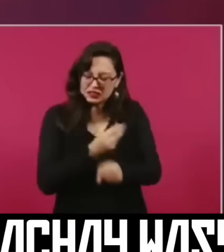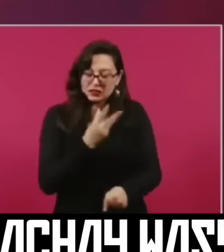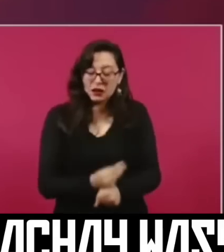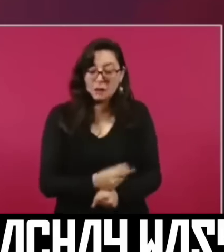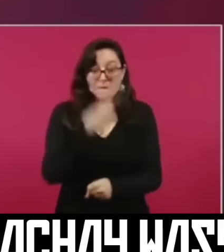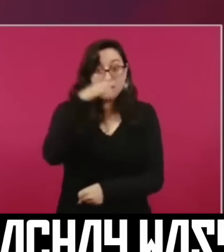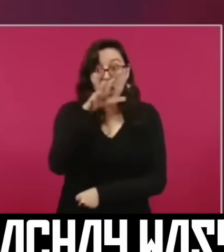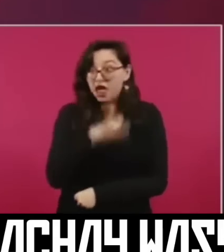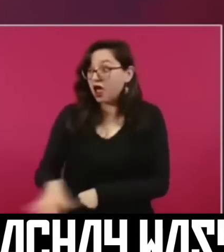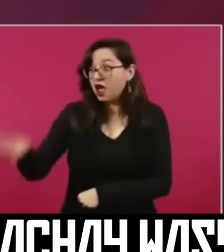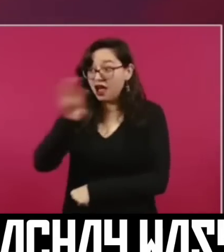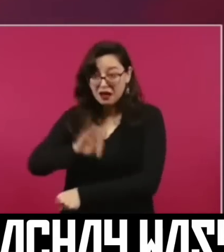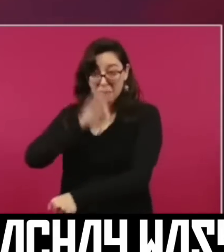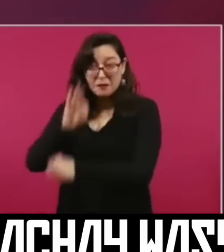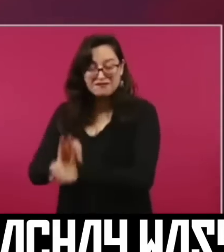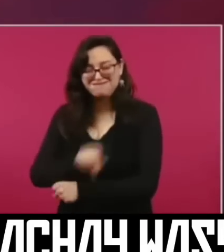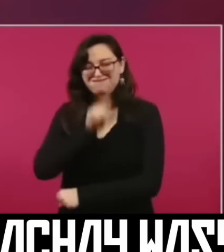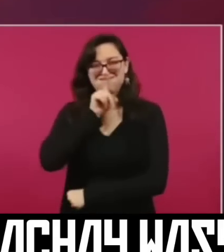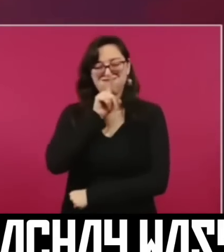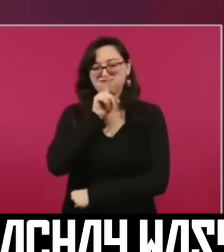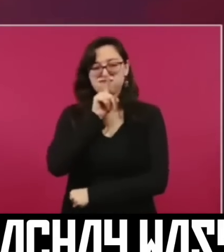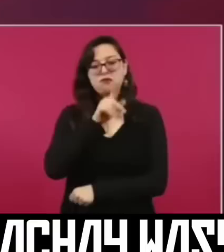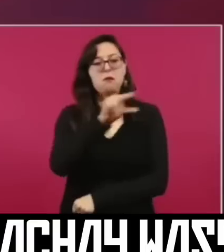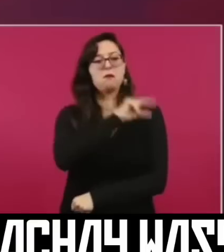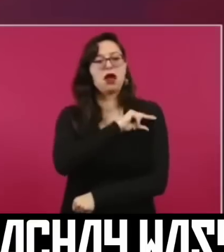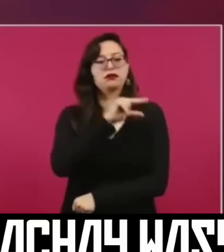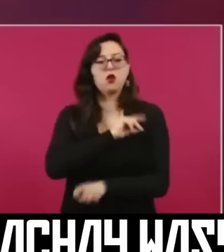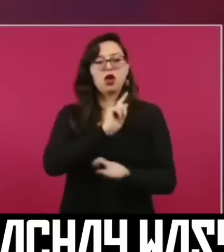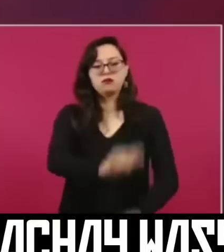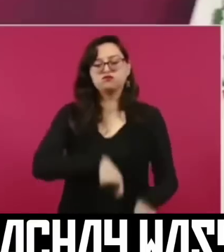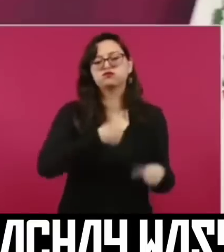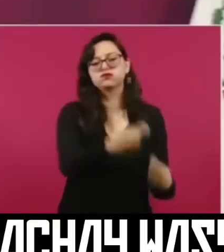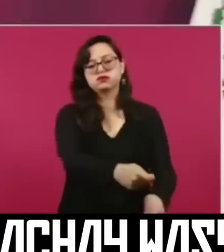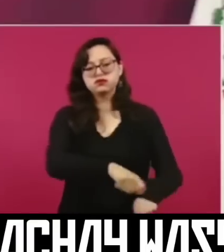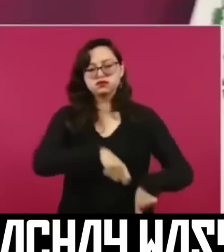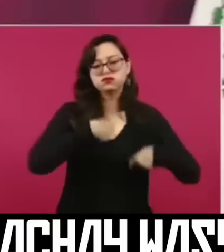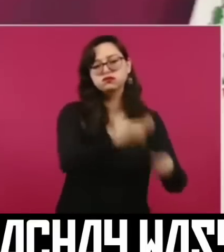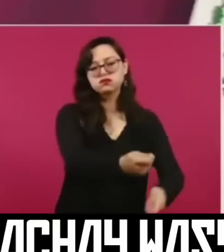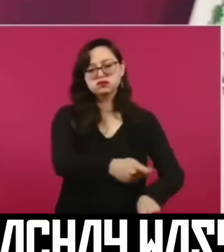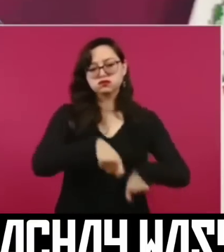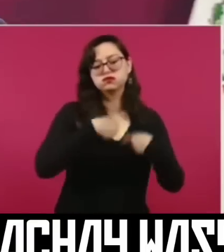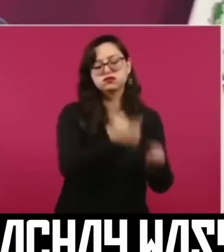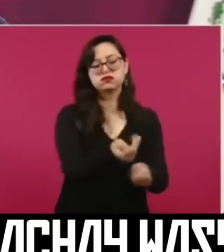Todas las reformas fueron para ajustar el marco jurídico